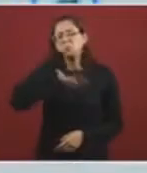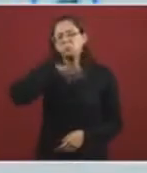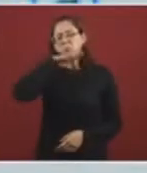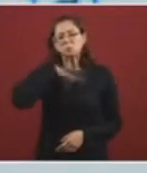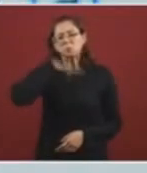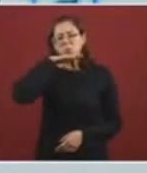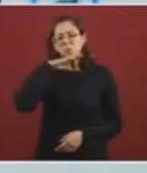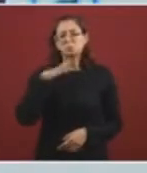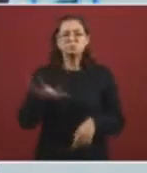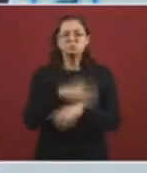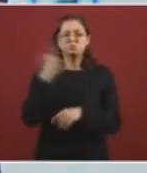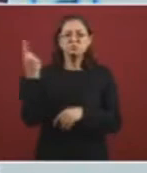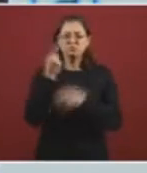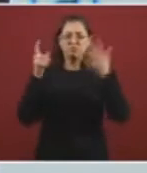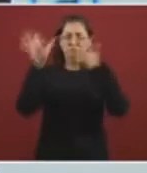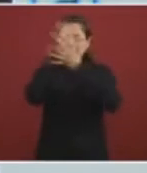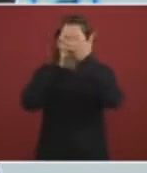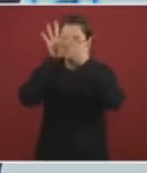porque siempre hay burbujas.